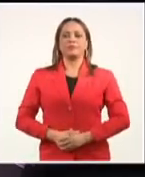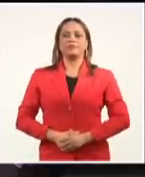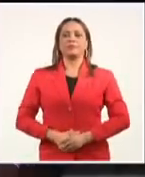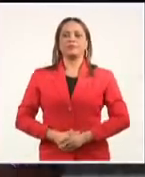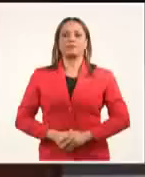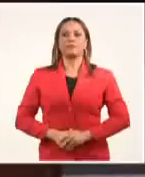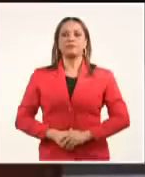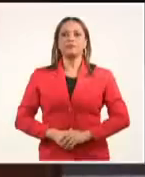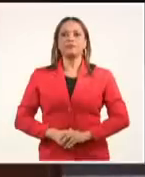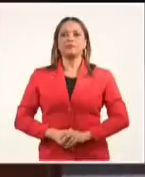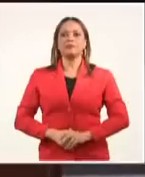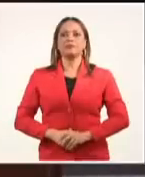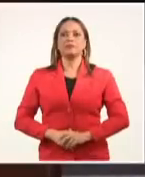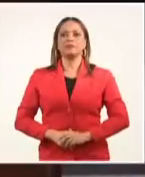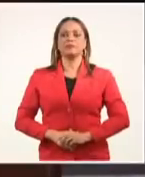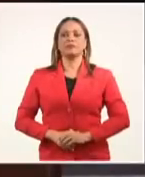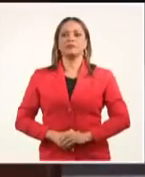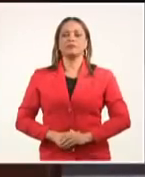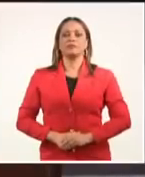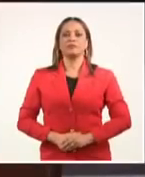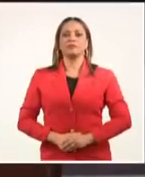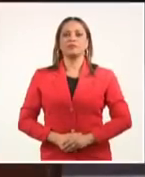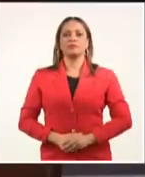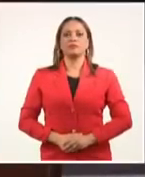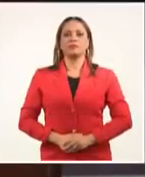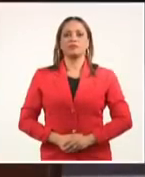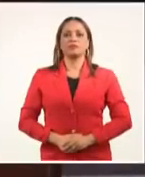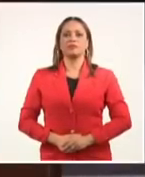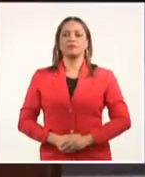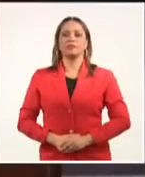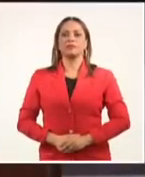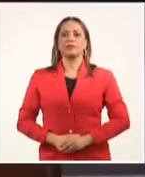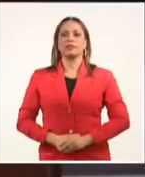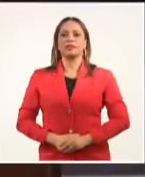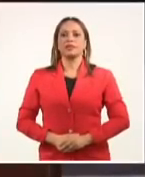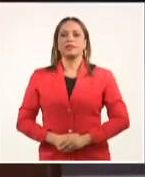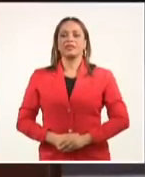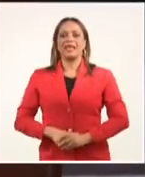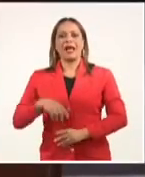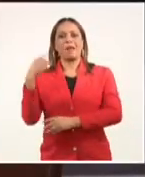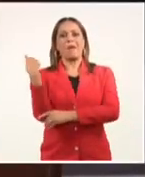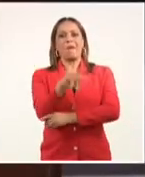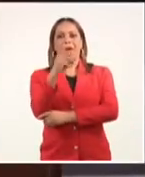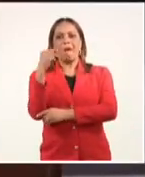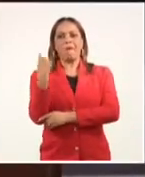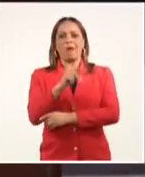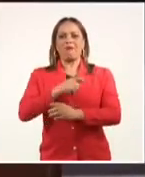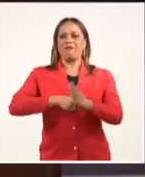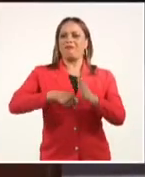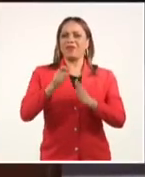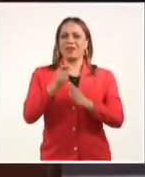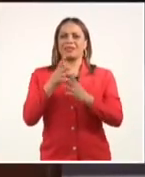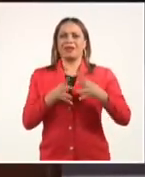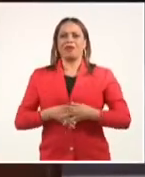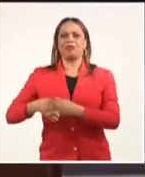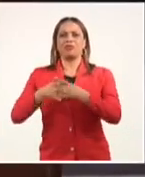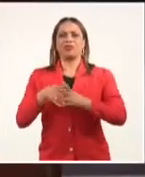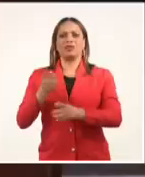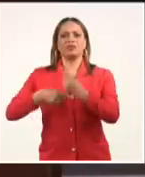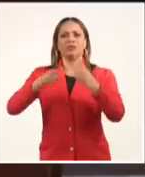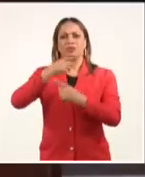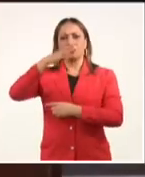La política de hostilidad permanente y de bloqueo